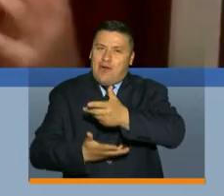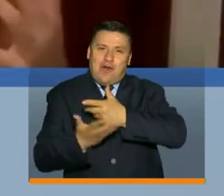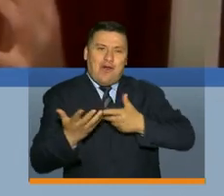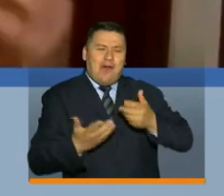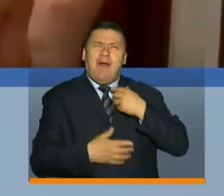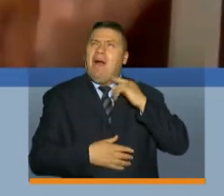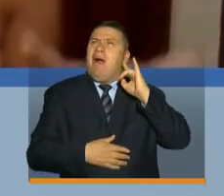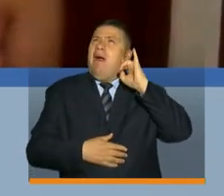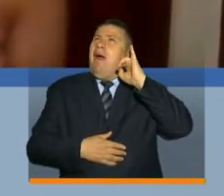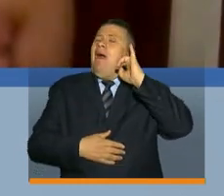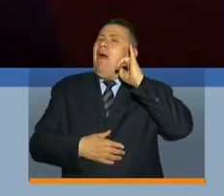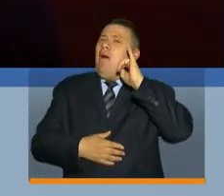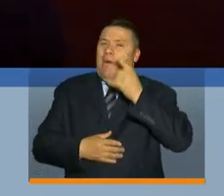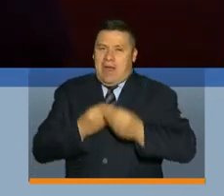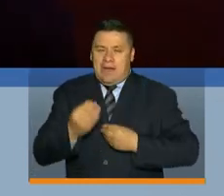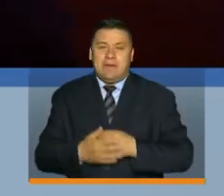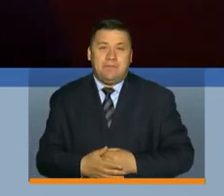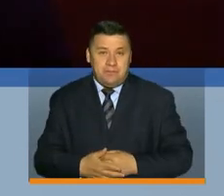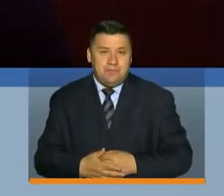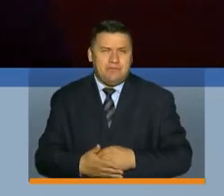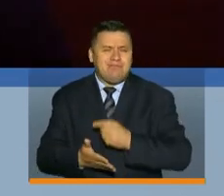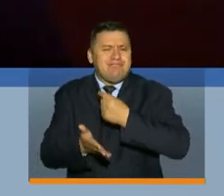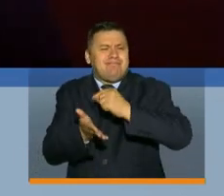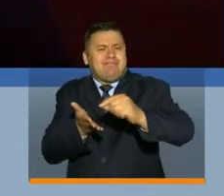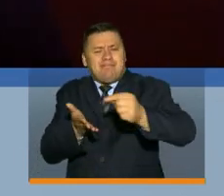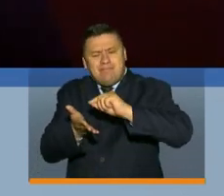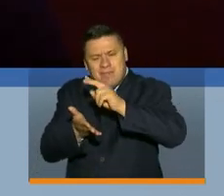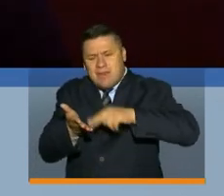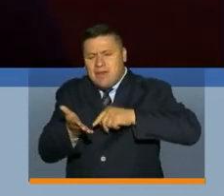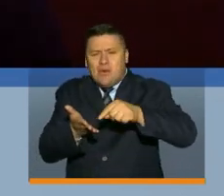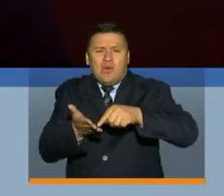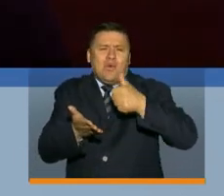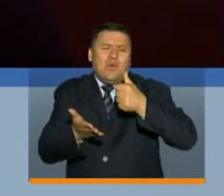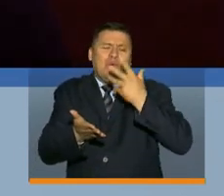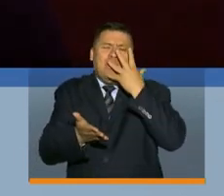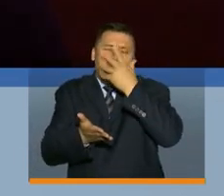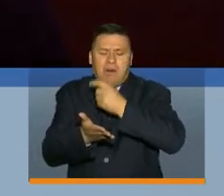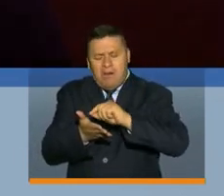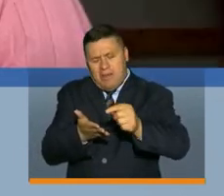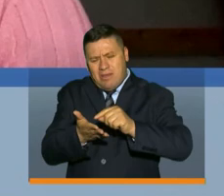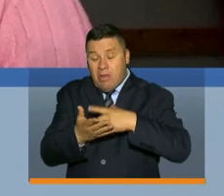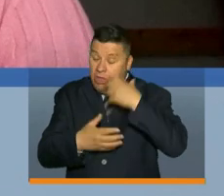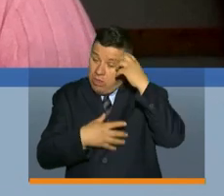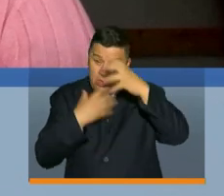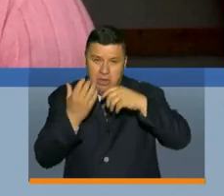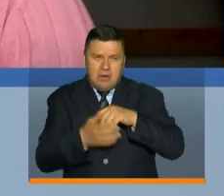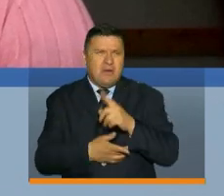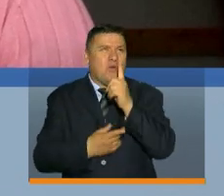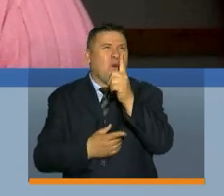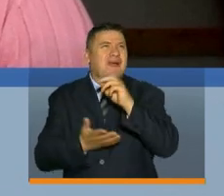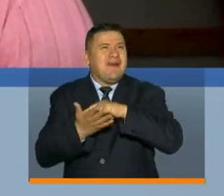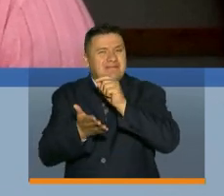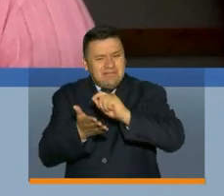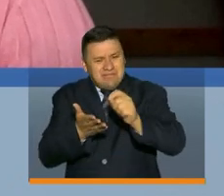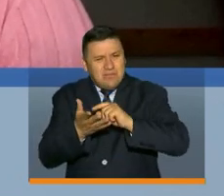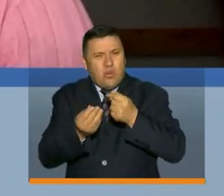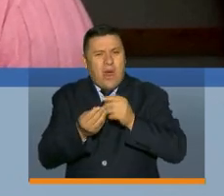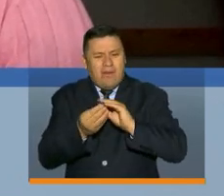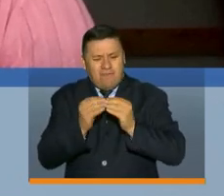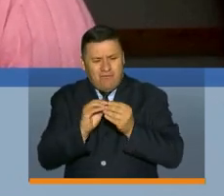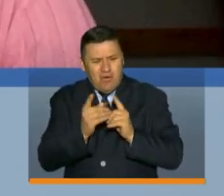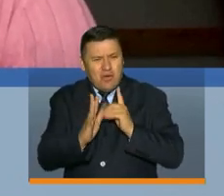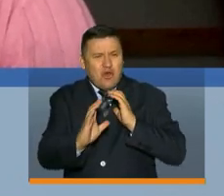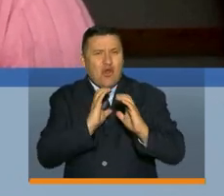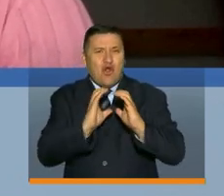disfruten tanto como tú lo hiciste. La escritura es un medio maravilloso de desenredarse. Es una forma de comunicarme que me